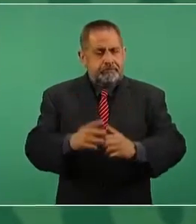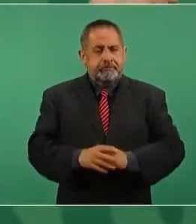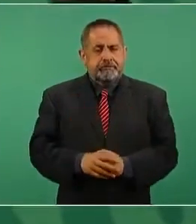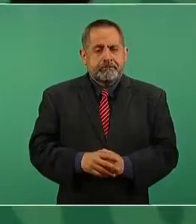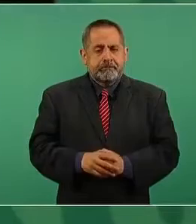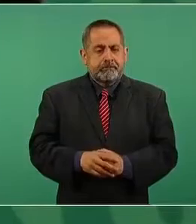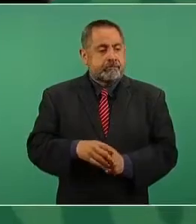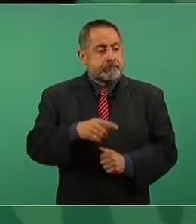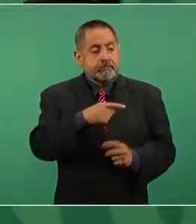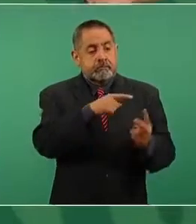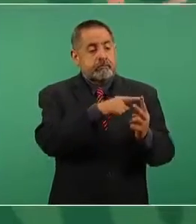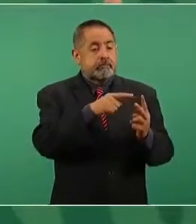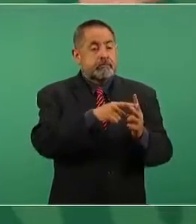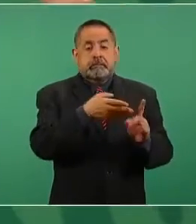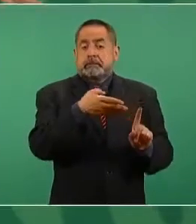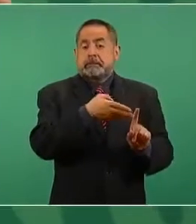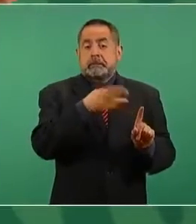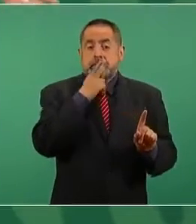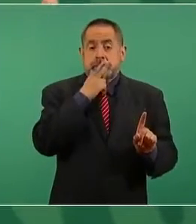se convirtieron pues